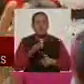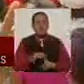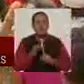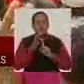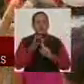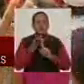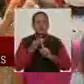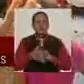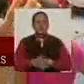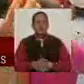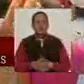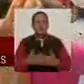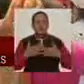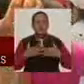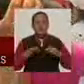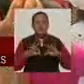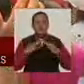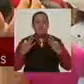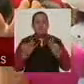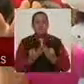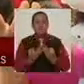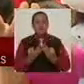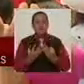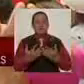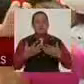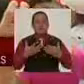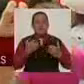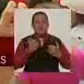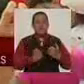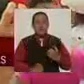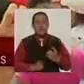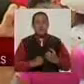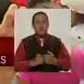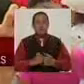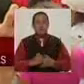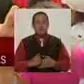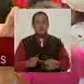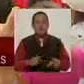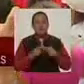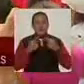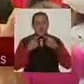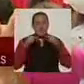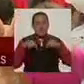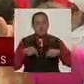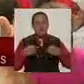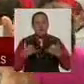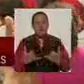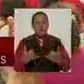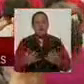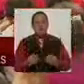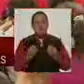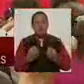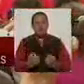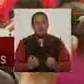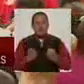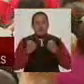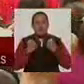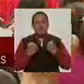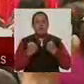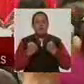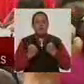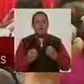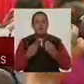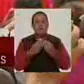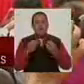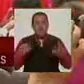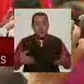parte de mi familia, de mis hijos. Estamos acá para fortalecer una